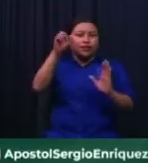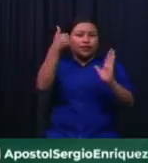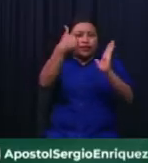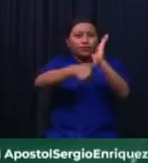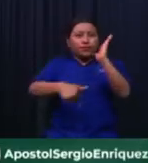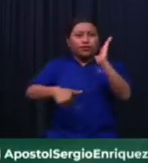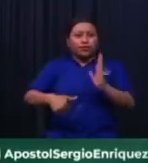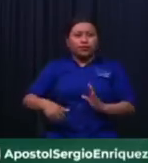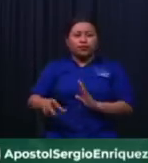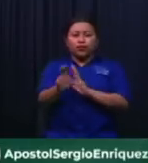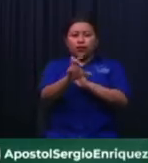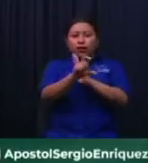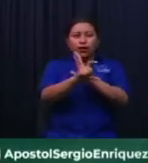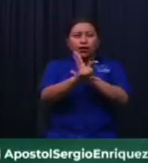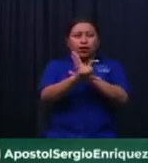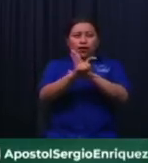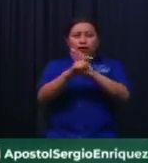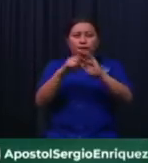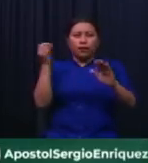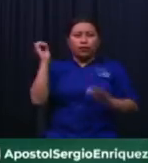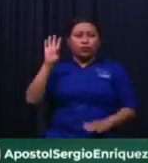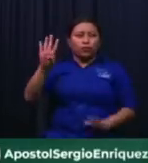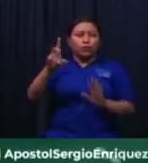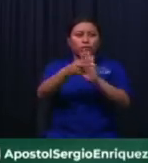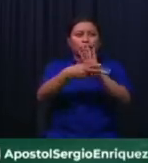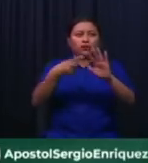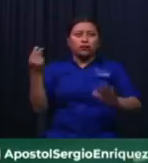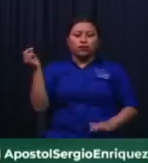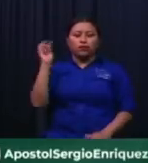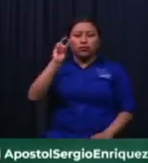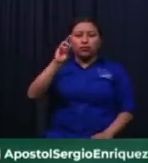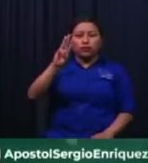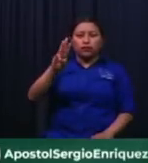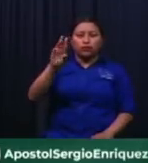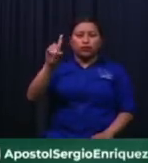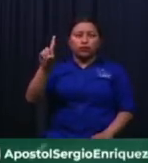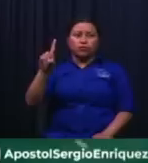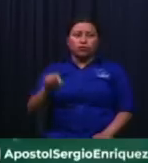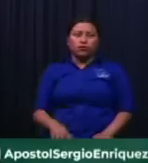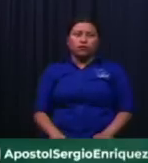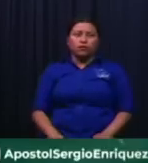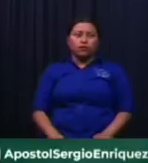Efesios 4:31, pero queremos ministrar esta palabra, hermano.